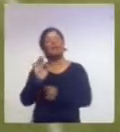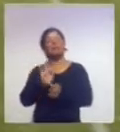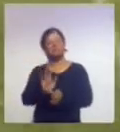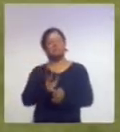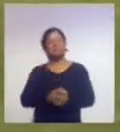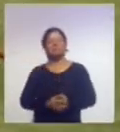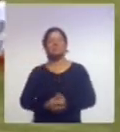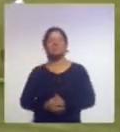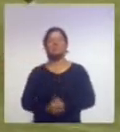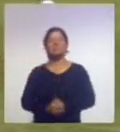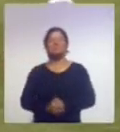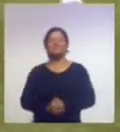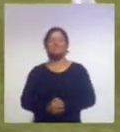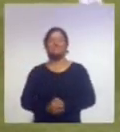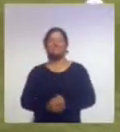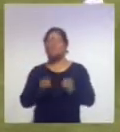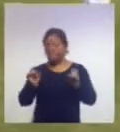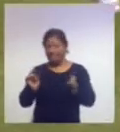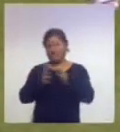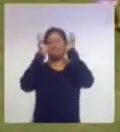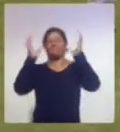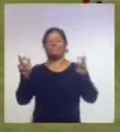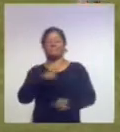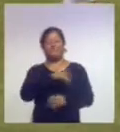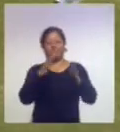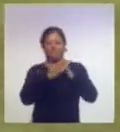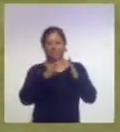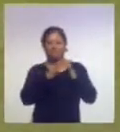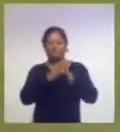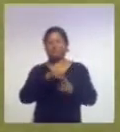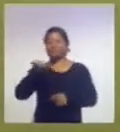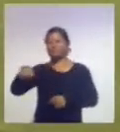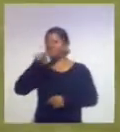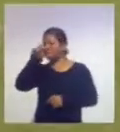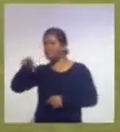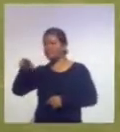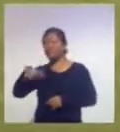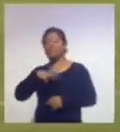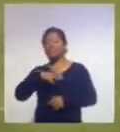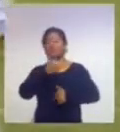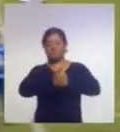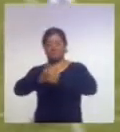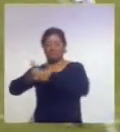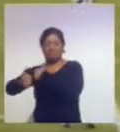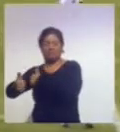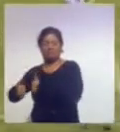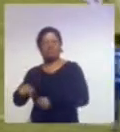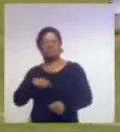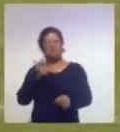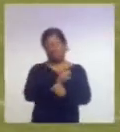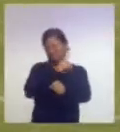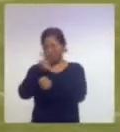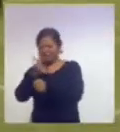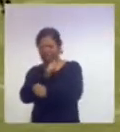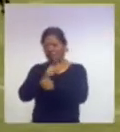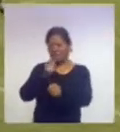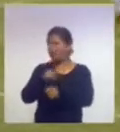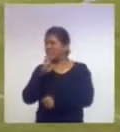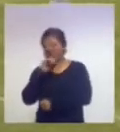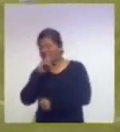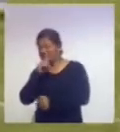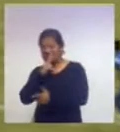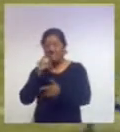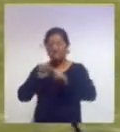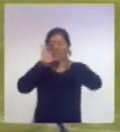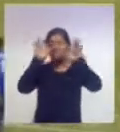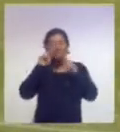Los Coyotes fueron sorprendidos en propia casa por Cafesa Jalisco. Planteó partido ofensivo sin permitirles salidas claras a sus anfitriones